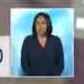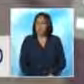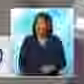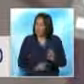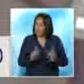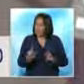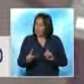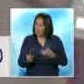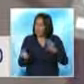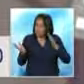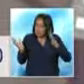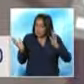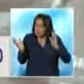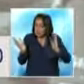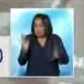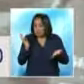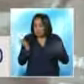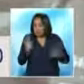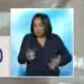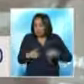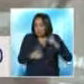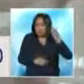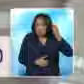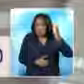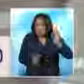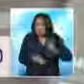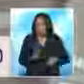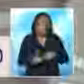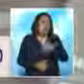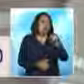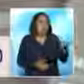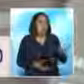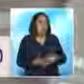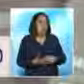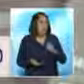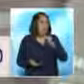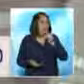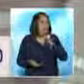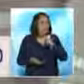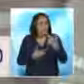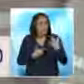Algunos lo llaman destino, para otros el precio de la imprudencia.